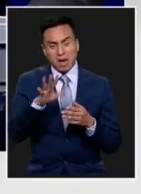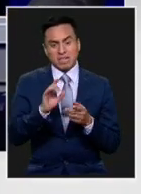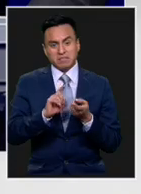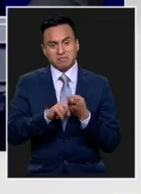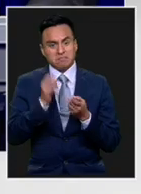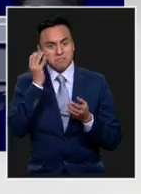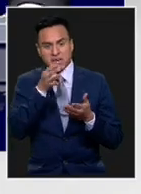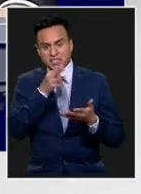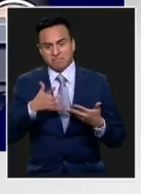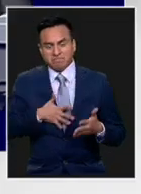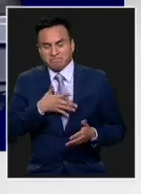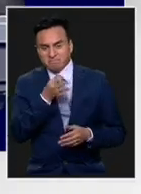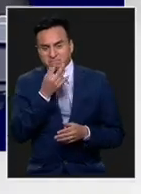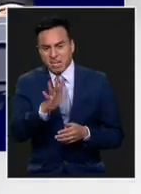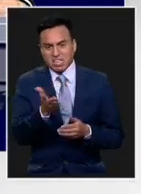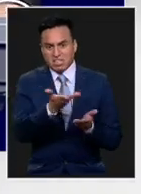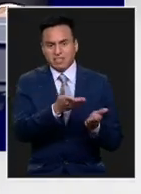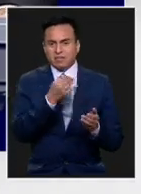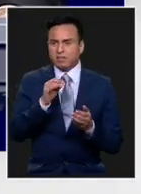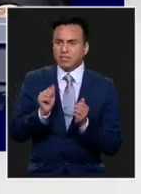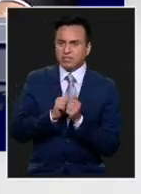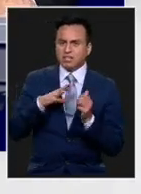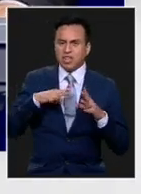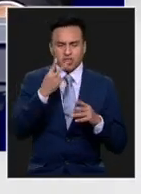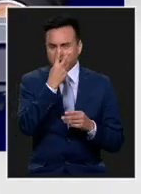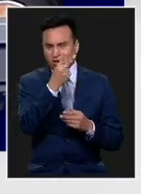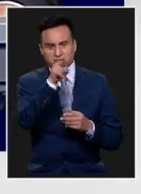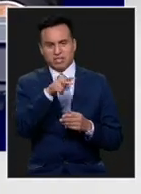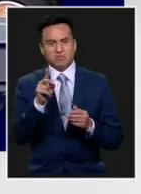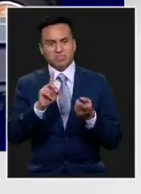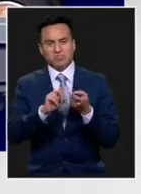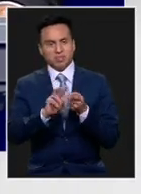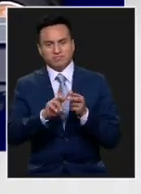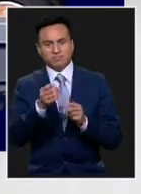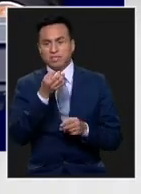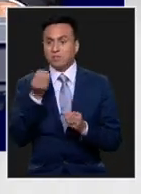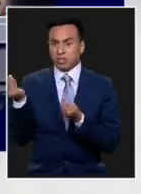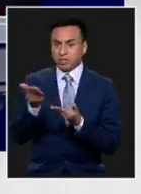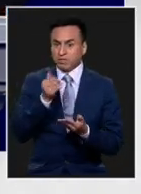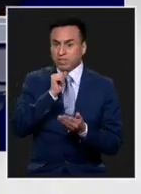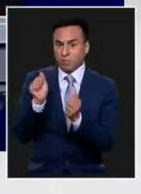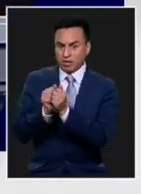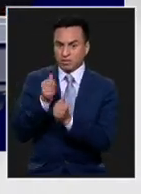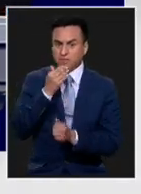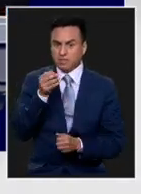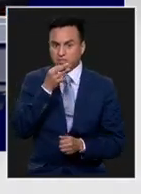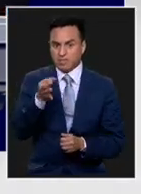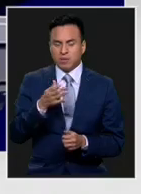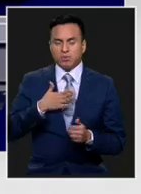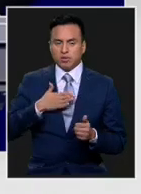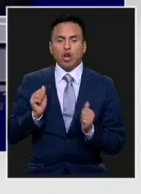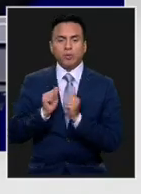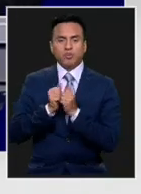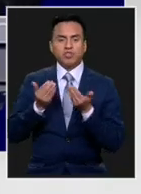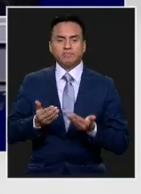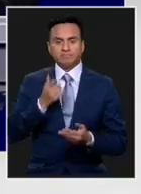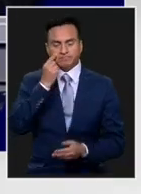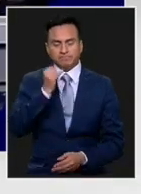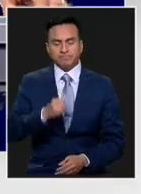No, me ha tratado maravillosamente. De hecho, me acompañó, está feliz conmigo. No se nota lo que ha hecho su señora. Yo diría invitado a la tuya para que te acompañara también. Yo por lo menos me acompaño hoy